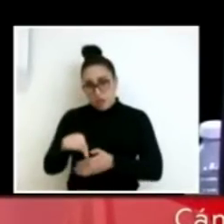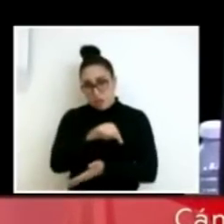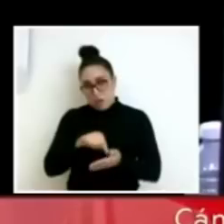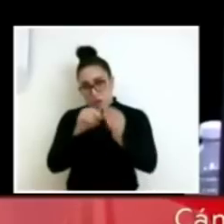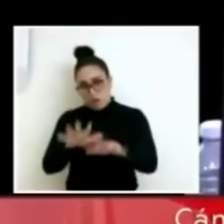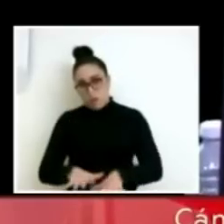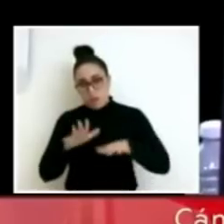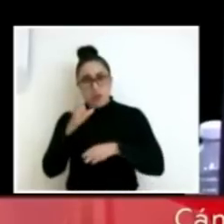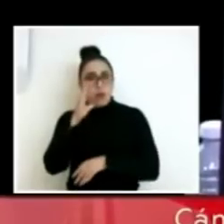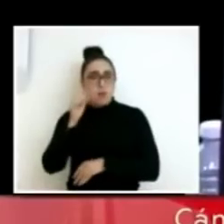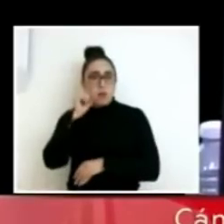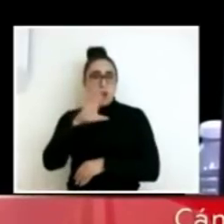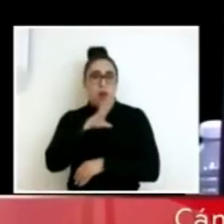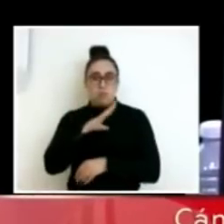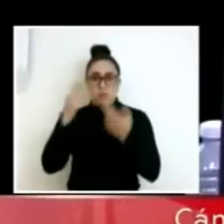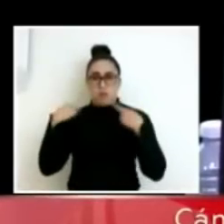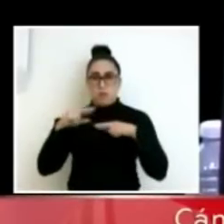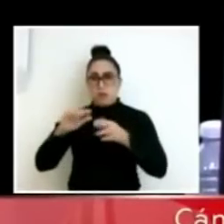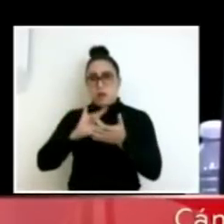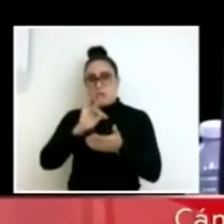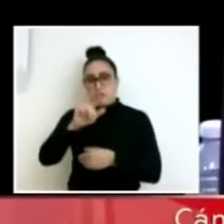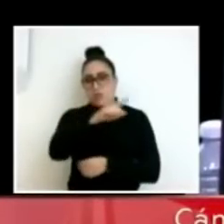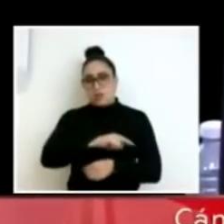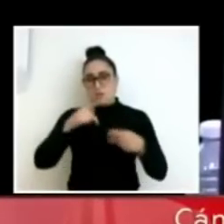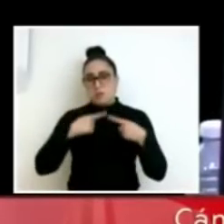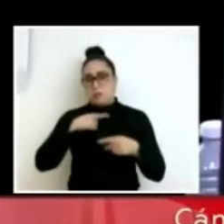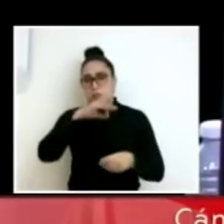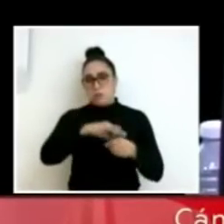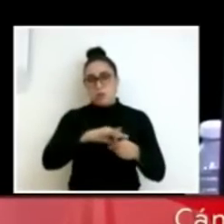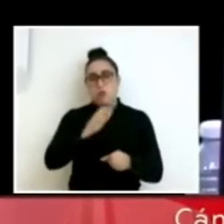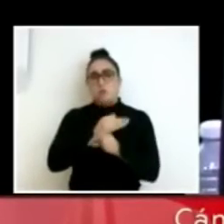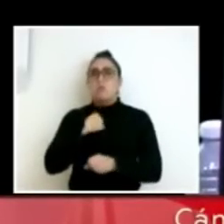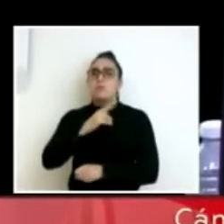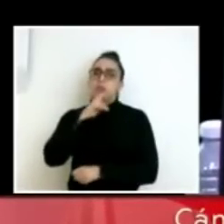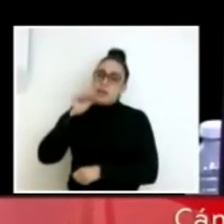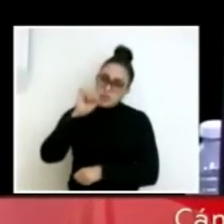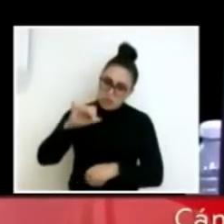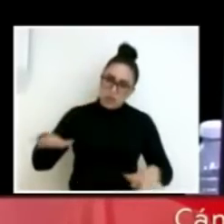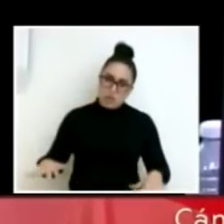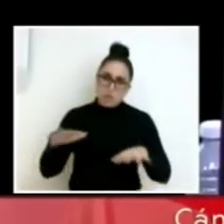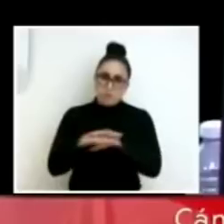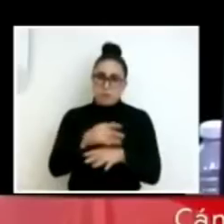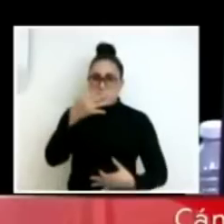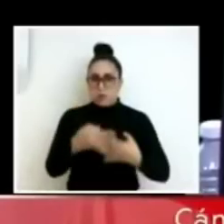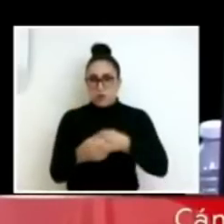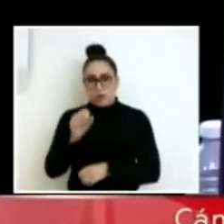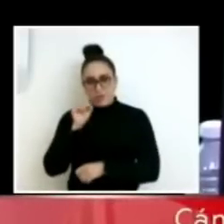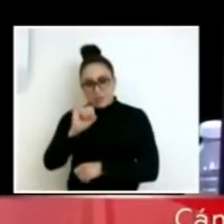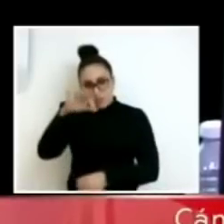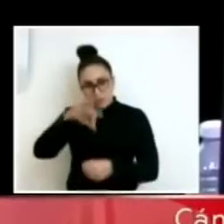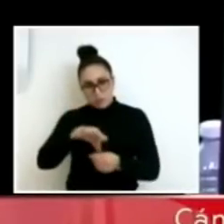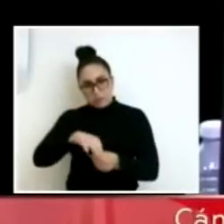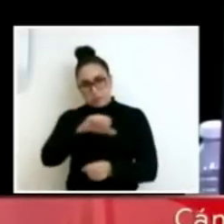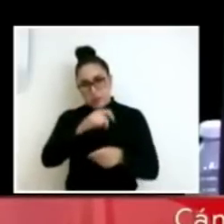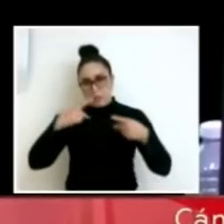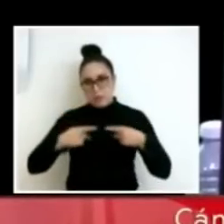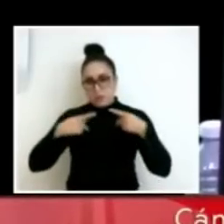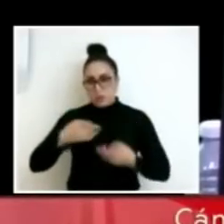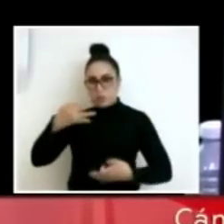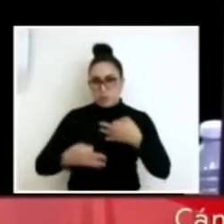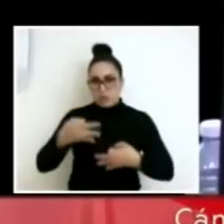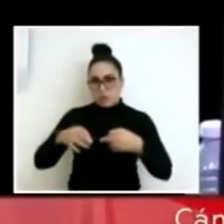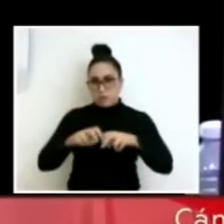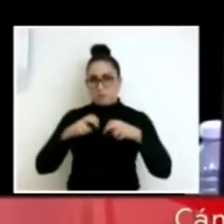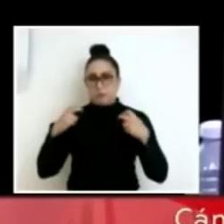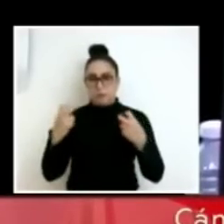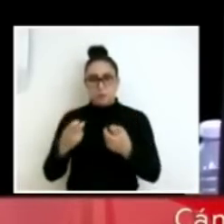nosotros, legisladores de la Cuarta Transformación, diciendo sí a la reforma al Poder Judicial, sí a la elección de jueces, ministros y magistrados por el